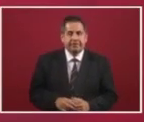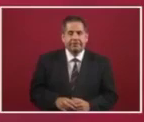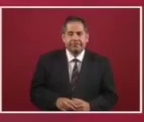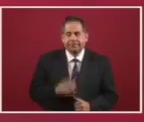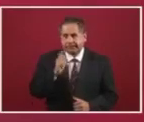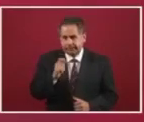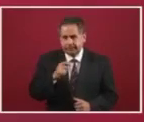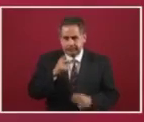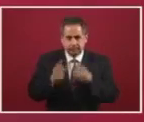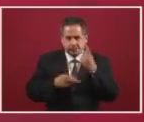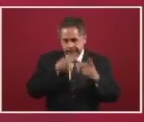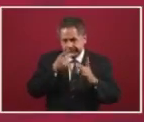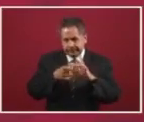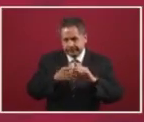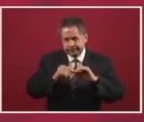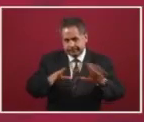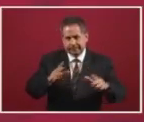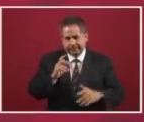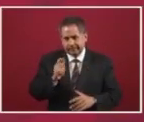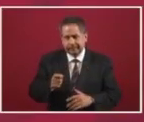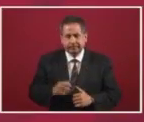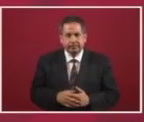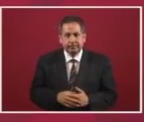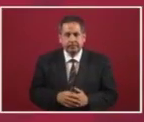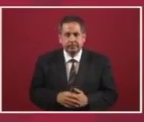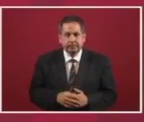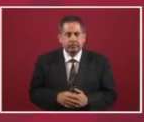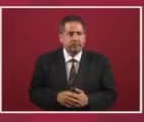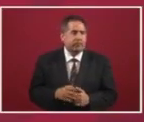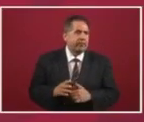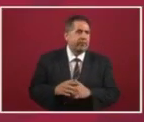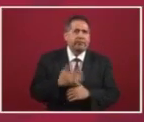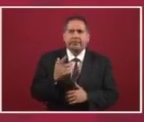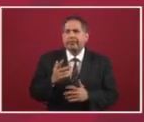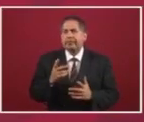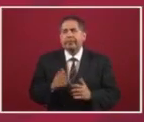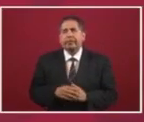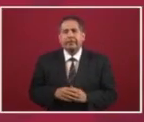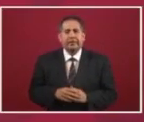Todo eso lo tengo que decir porque en una especie de,